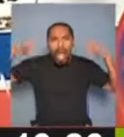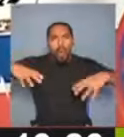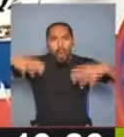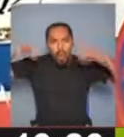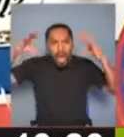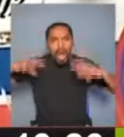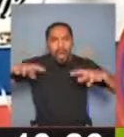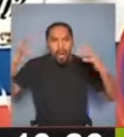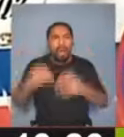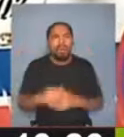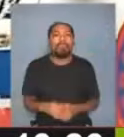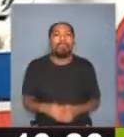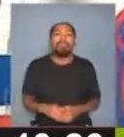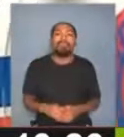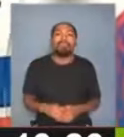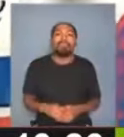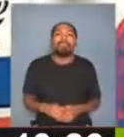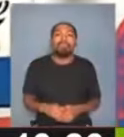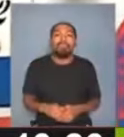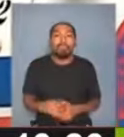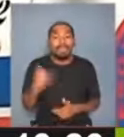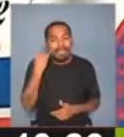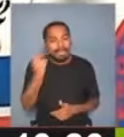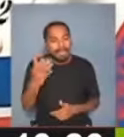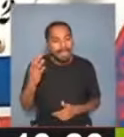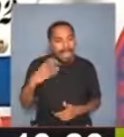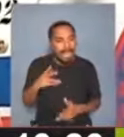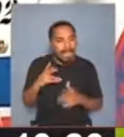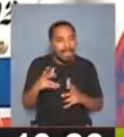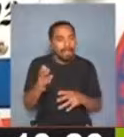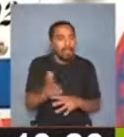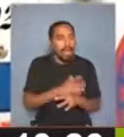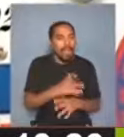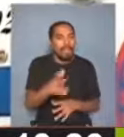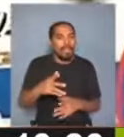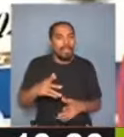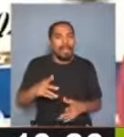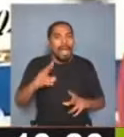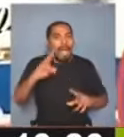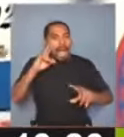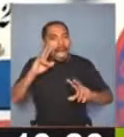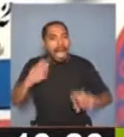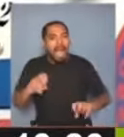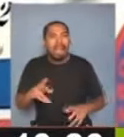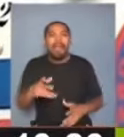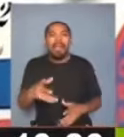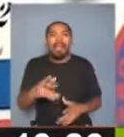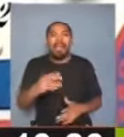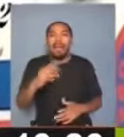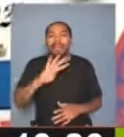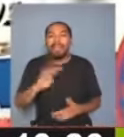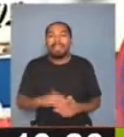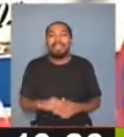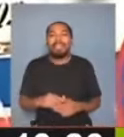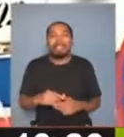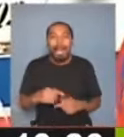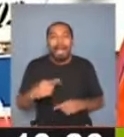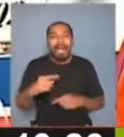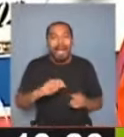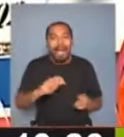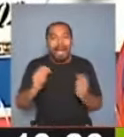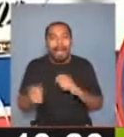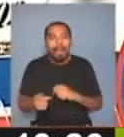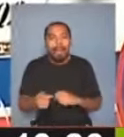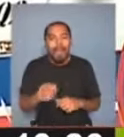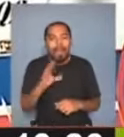alerta amarilla pero la amplitud térmica arrancamos con verde a la mañana amarilla mediodía naranja a la tarde y después se transforma en roja Por